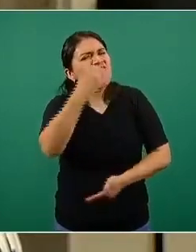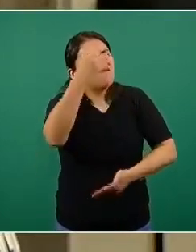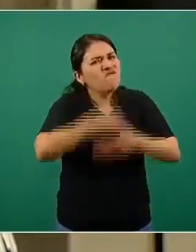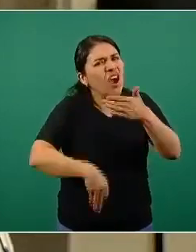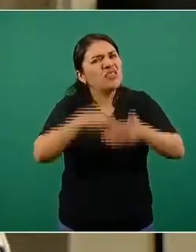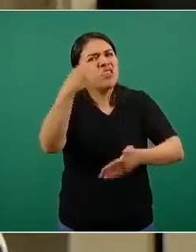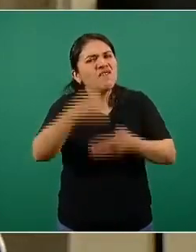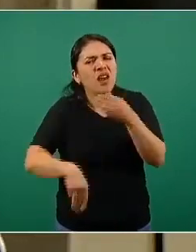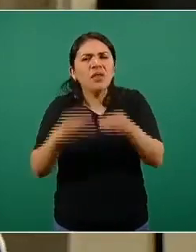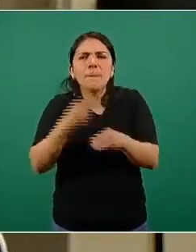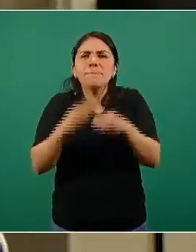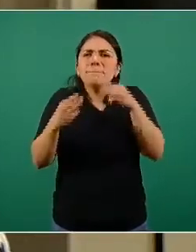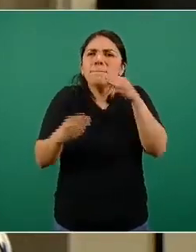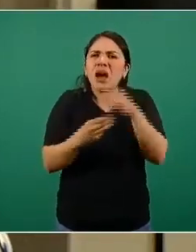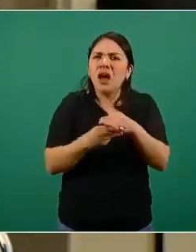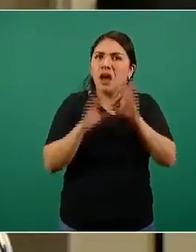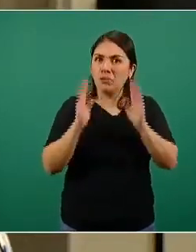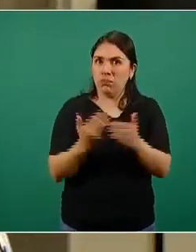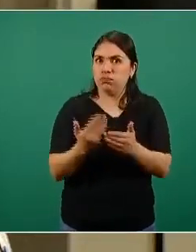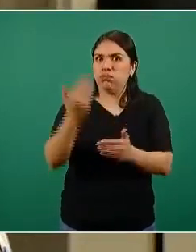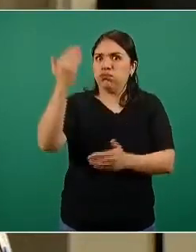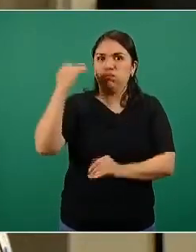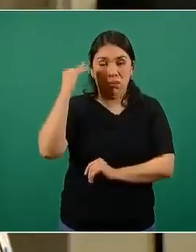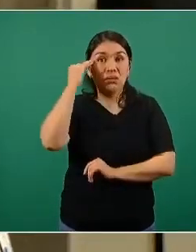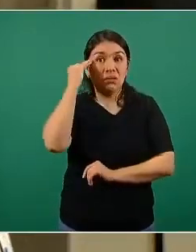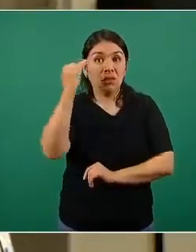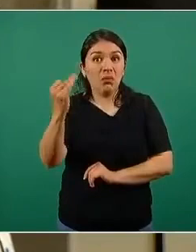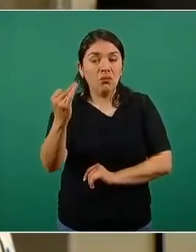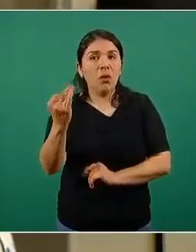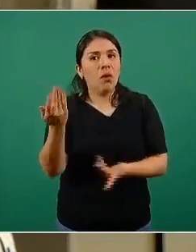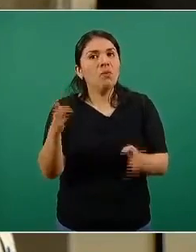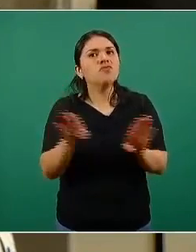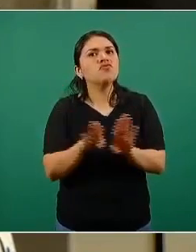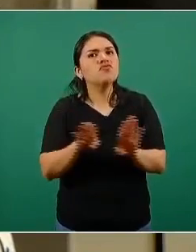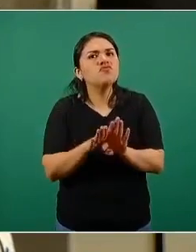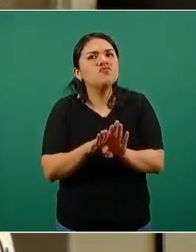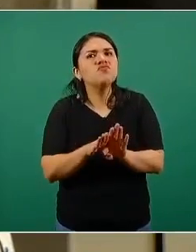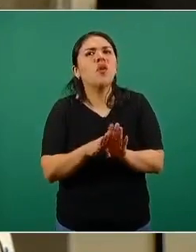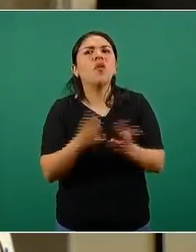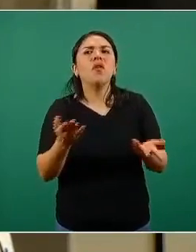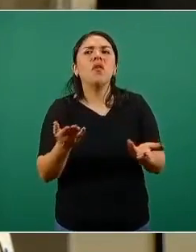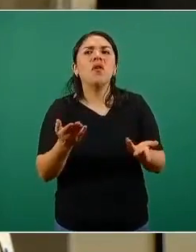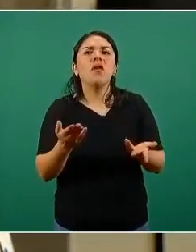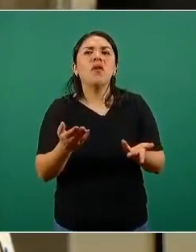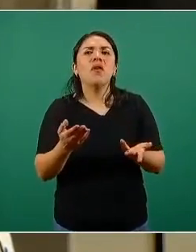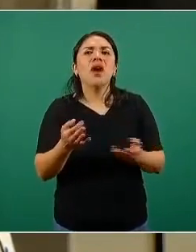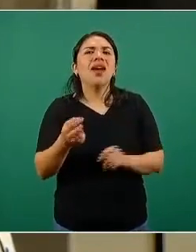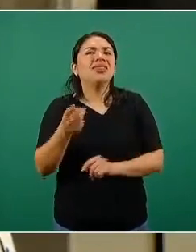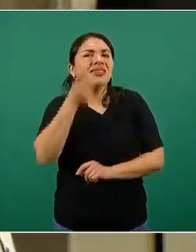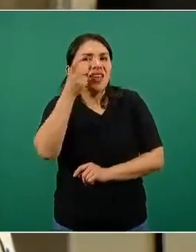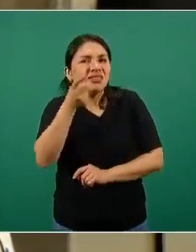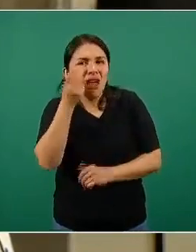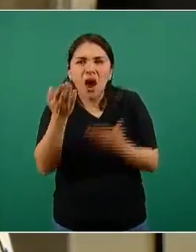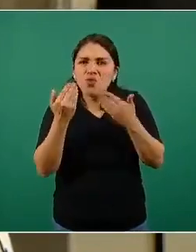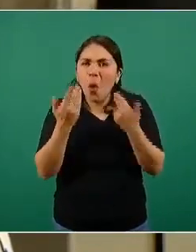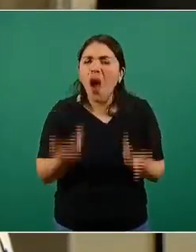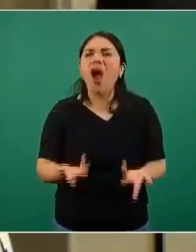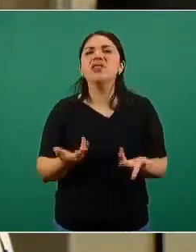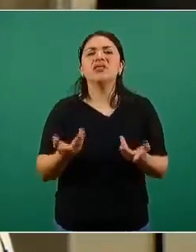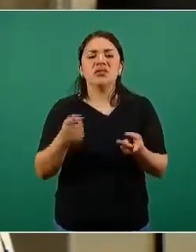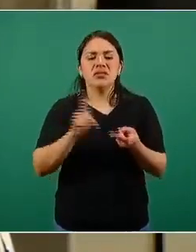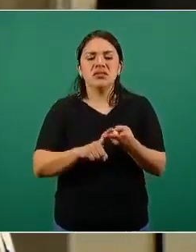carencias de insumos ya desde hace tiempo, respecto también al sistema dental, no